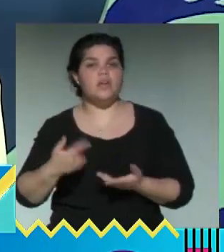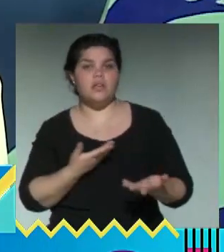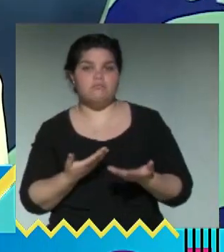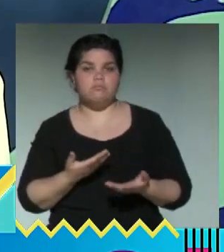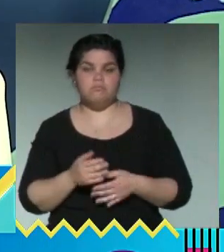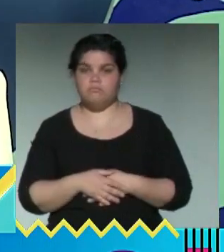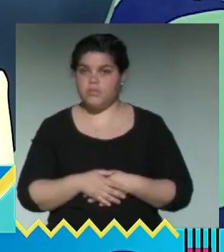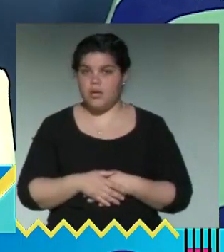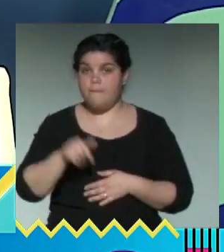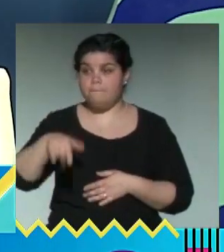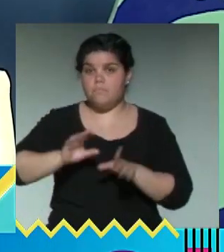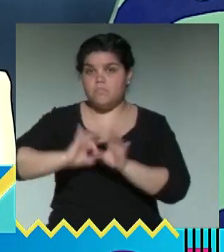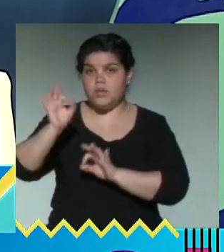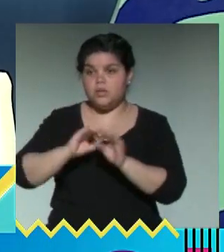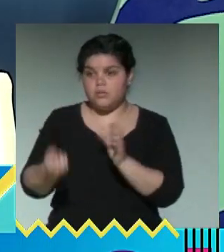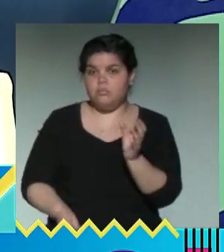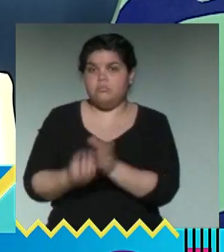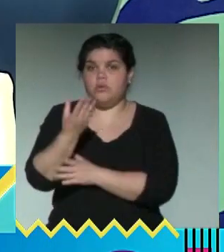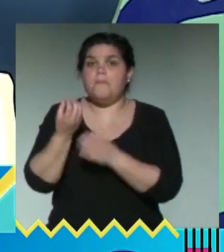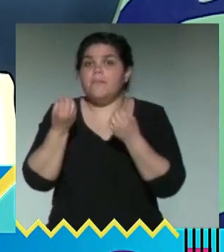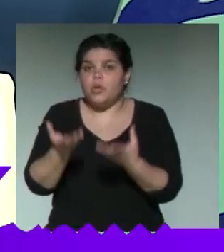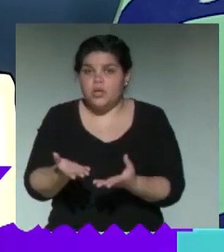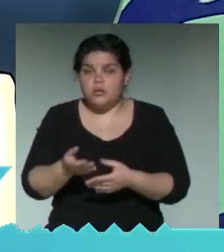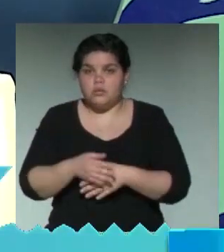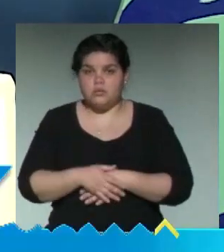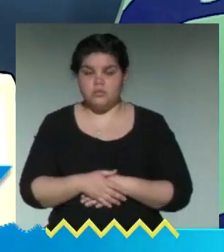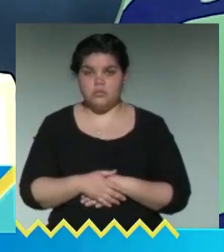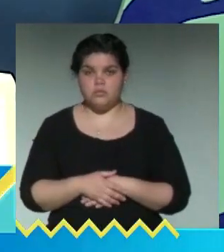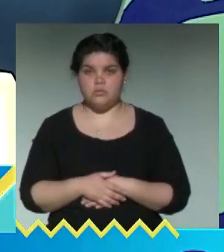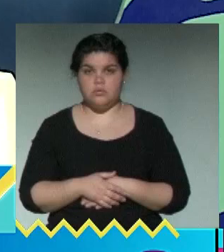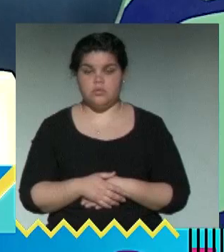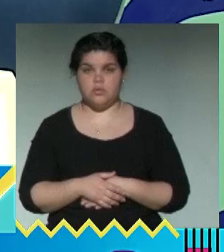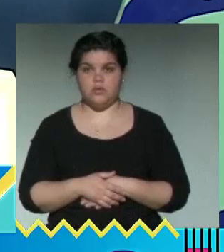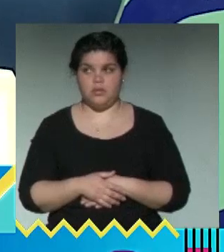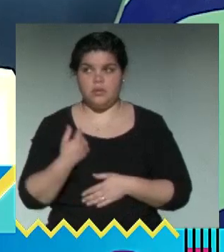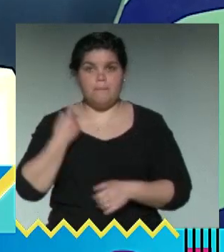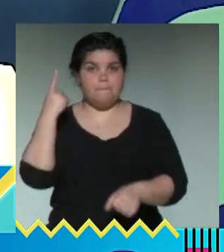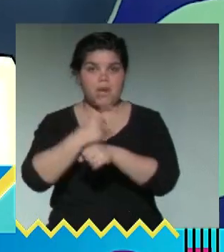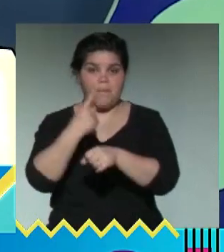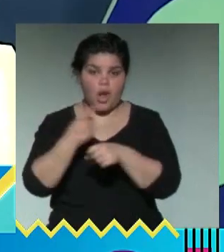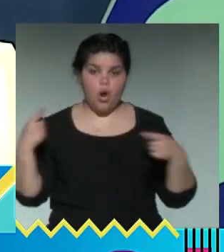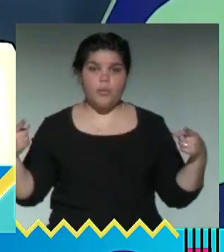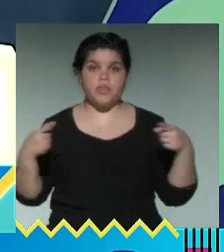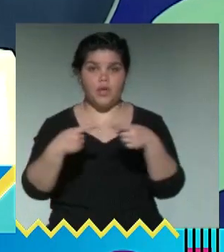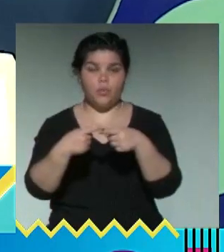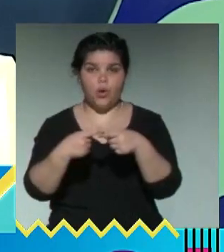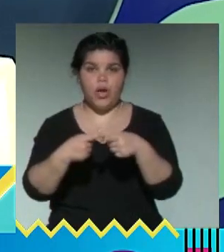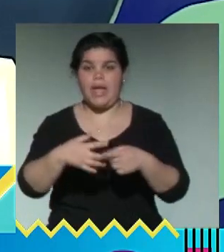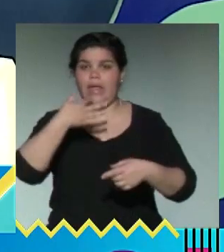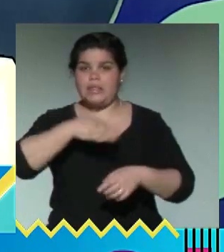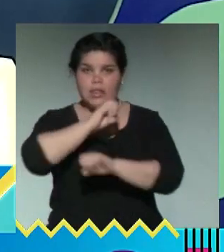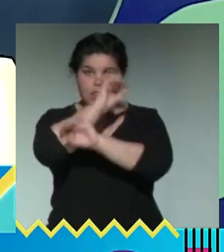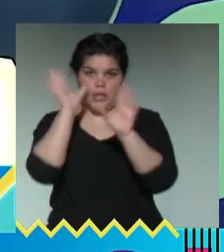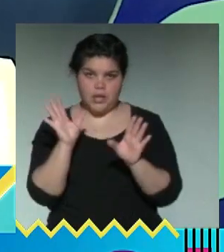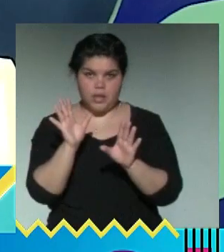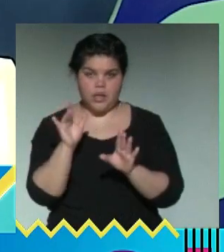también surge de esta necesidad de... Un punto era concientizar, o sea, tratar la opción a